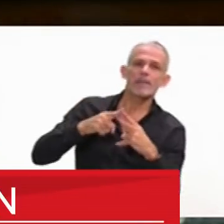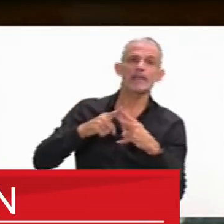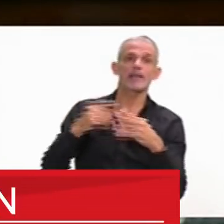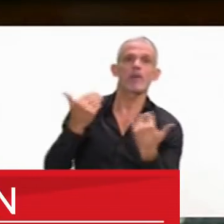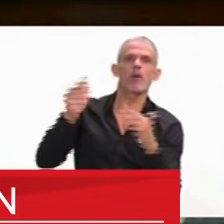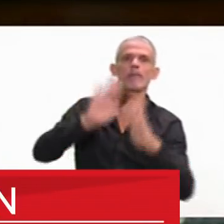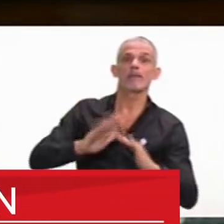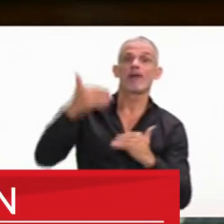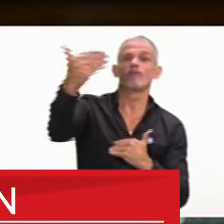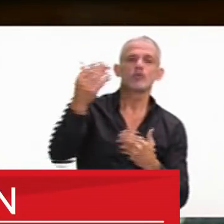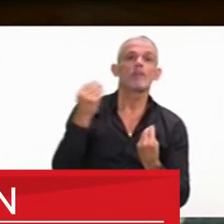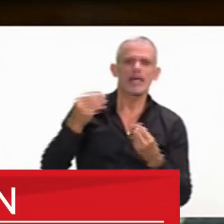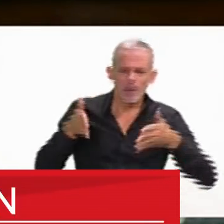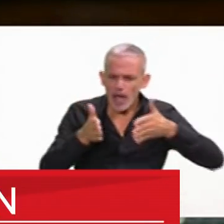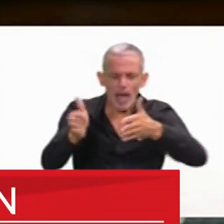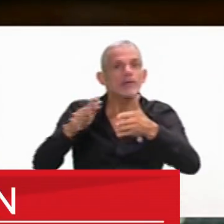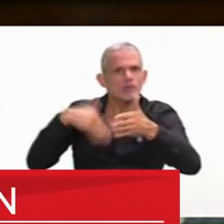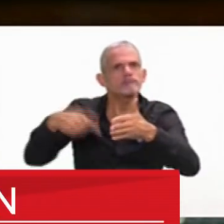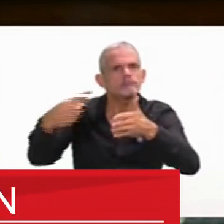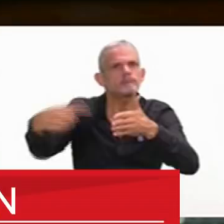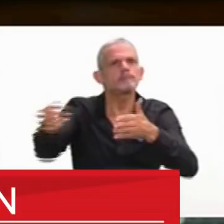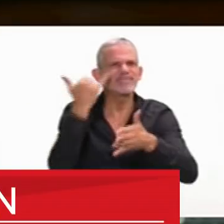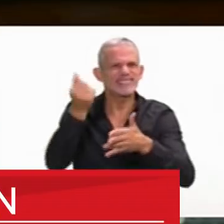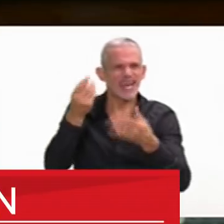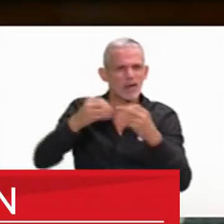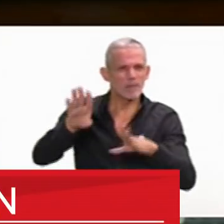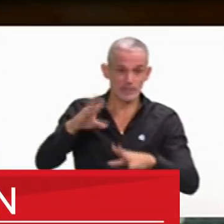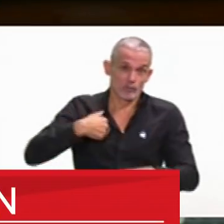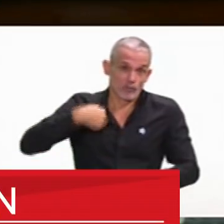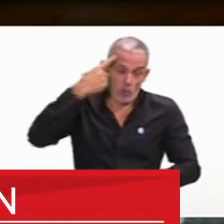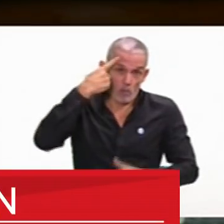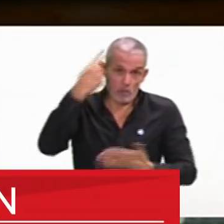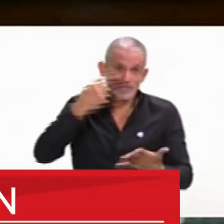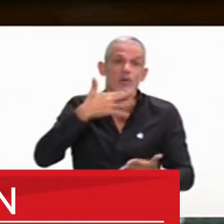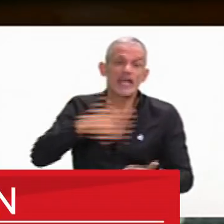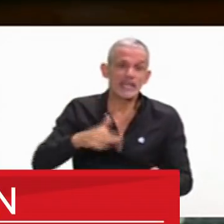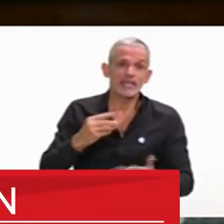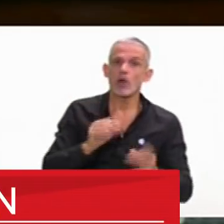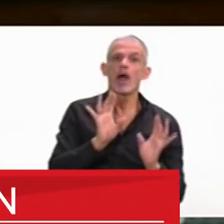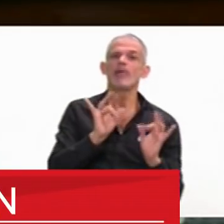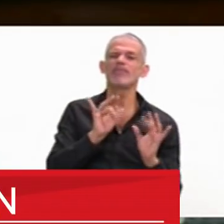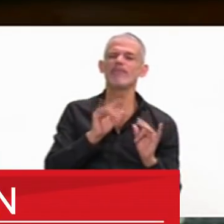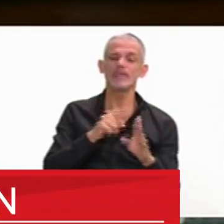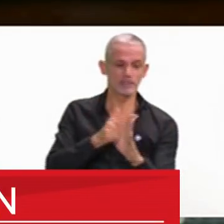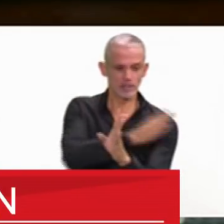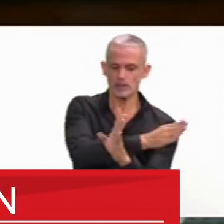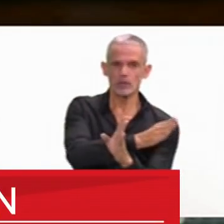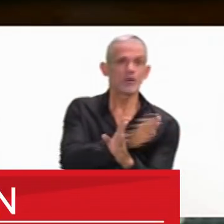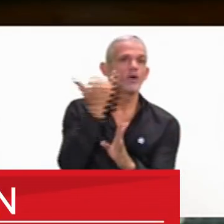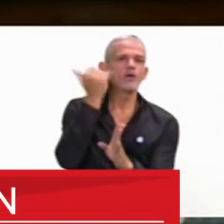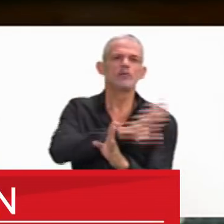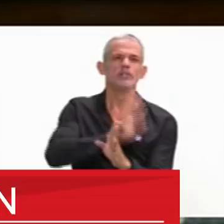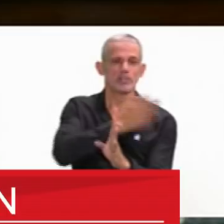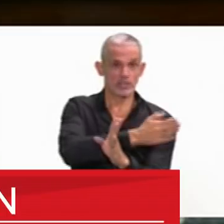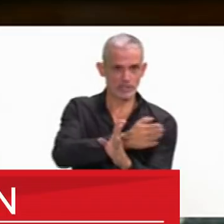para terminar de cruzar ese camino en el que ya hemos, a nuestro entender, pasado por la etapa más difícil, pero